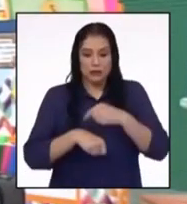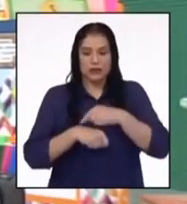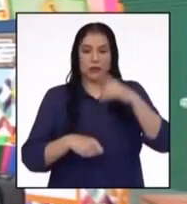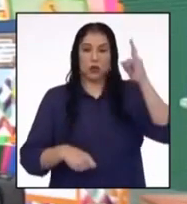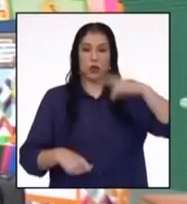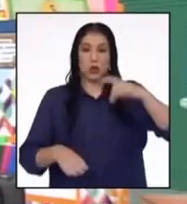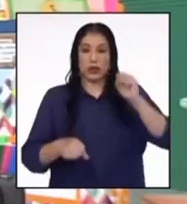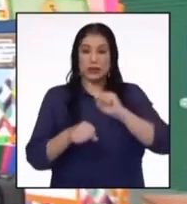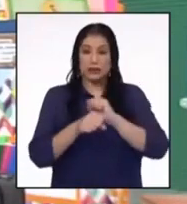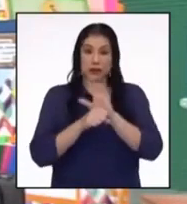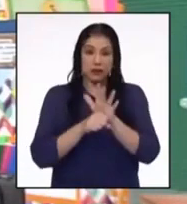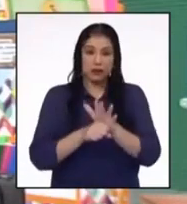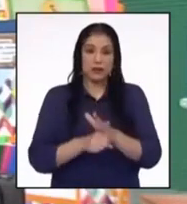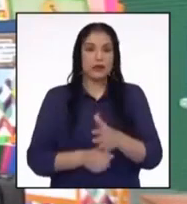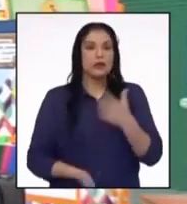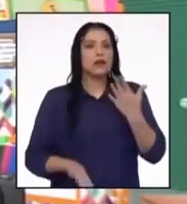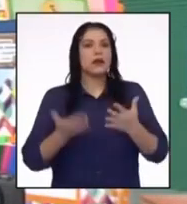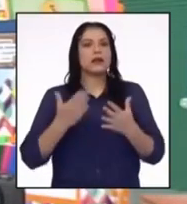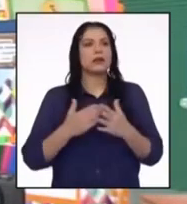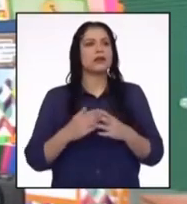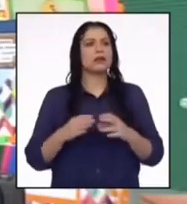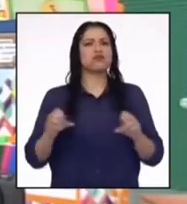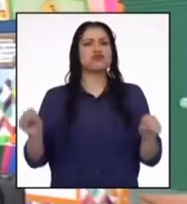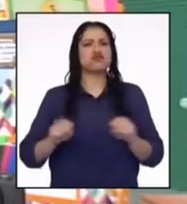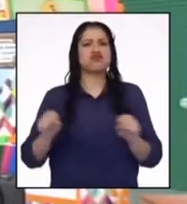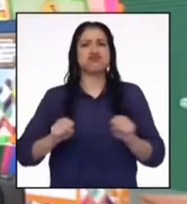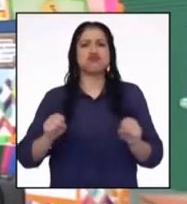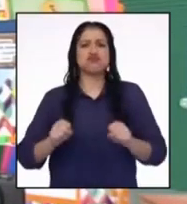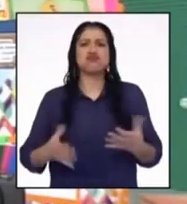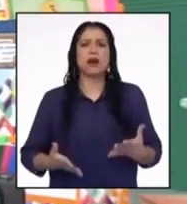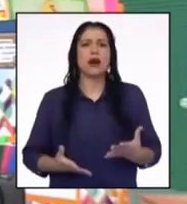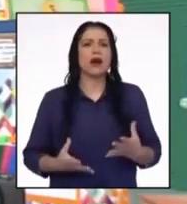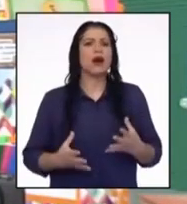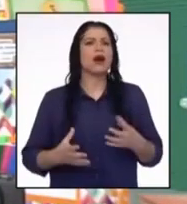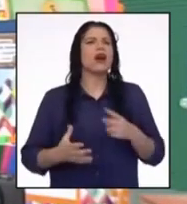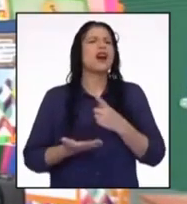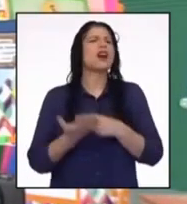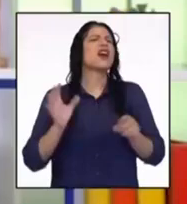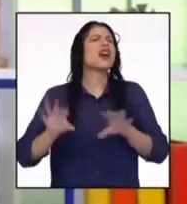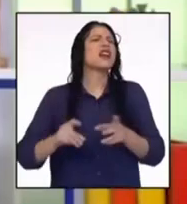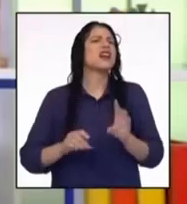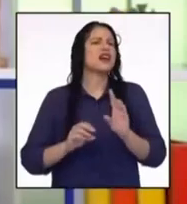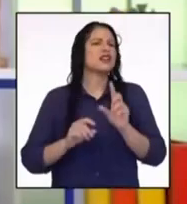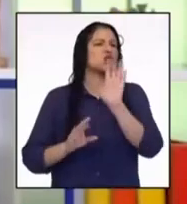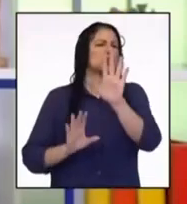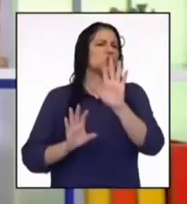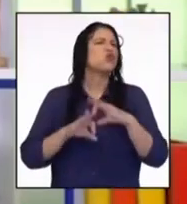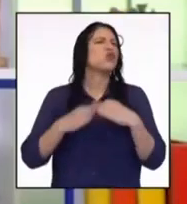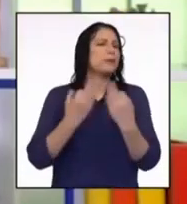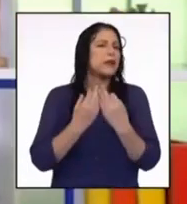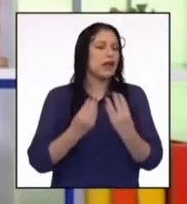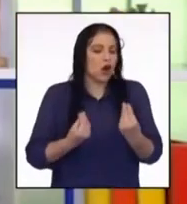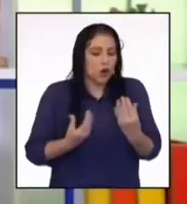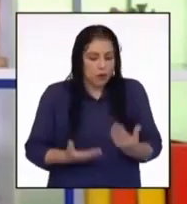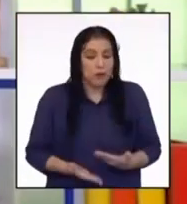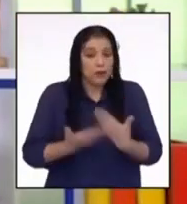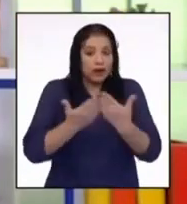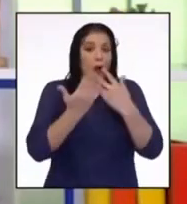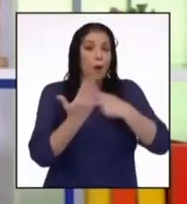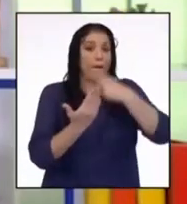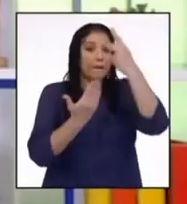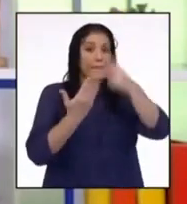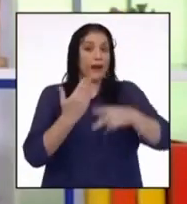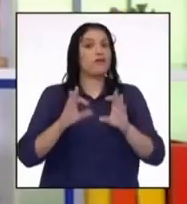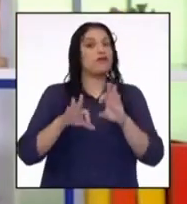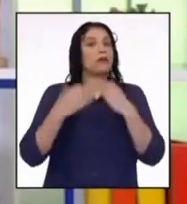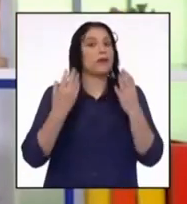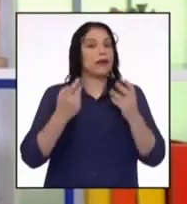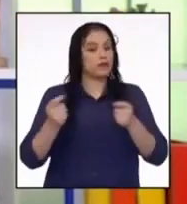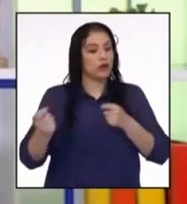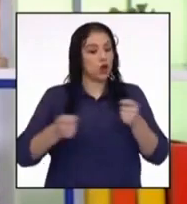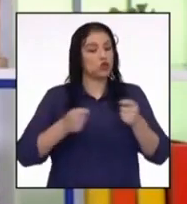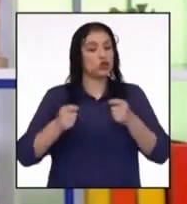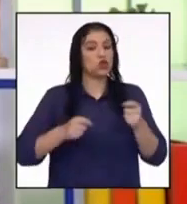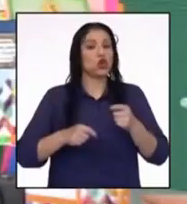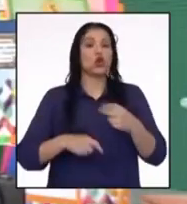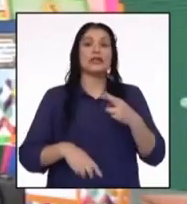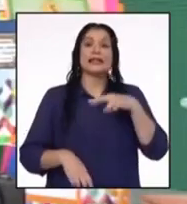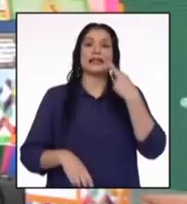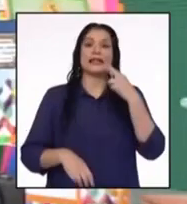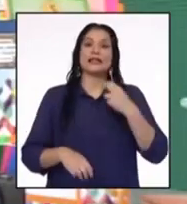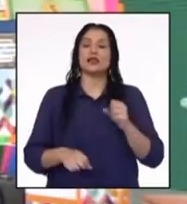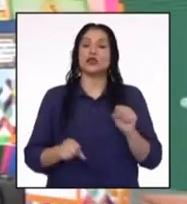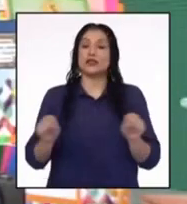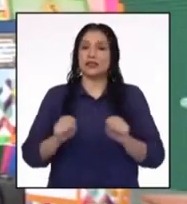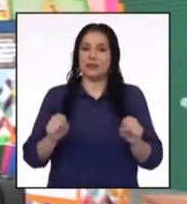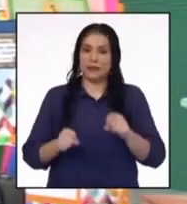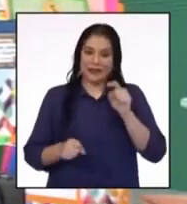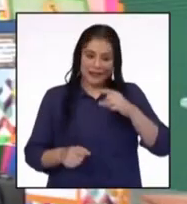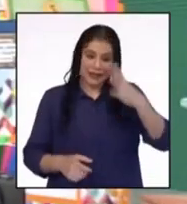emergencia sanitaria hubiera un fuerte sismo, ¿cómo actuaría tu familia? ¿Cómo propondrías un plan familiar de gestión de riesgo de sismos?